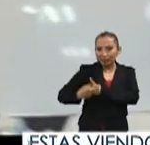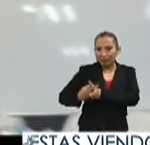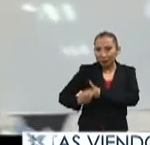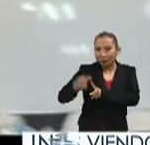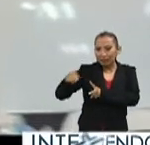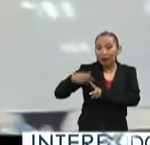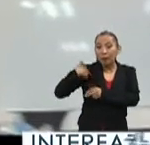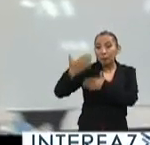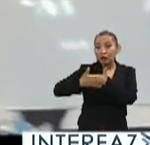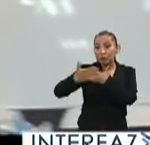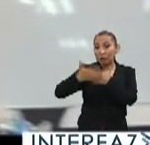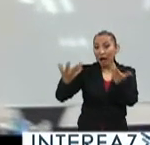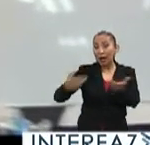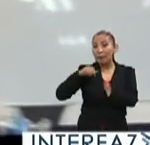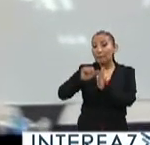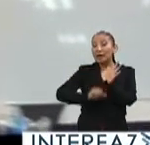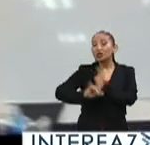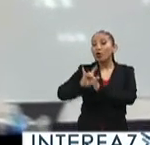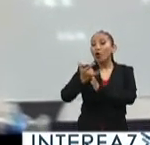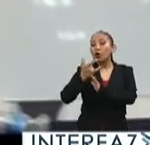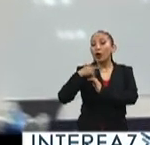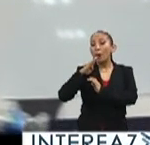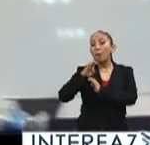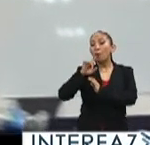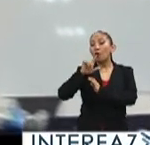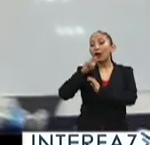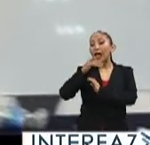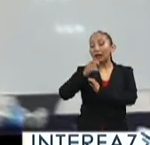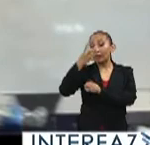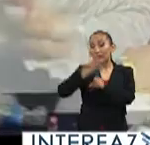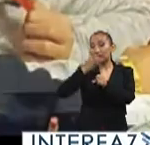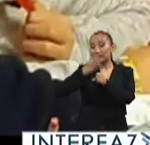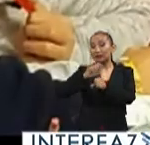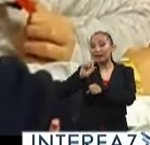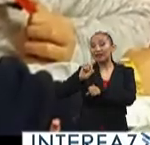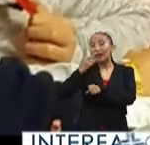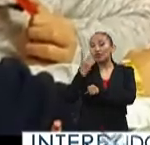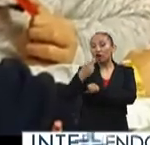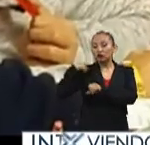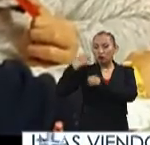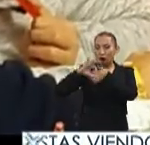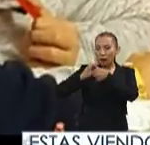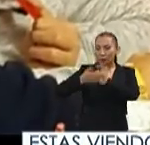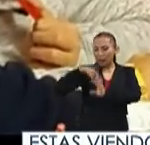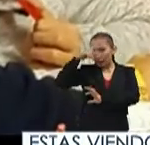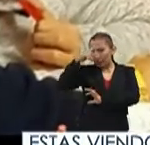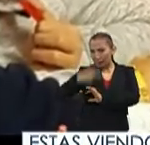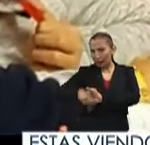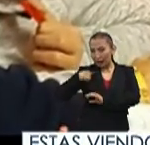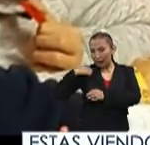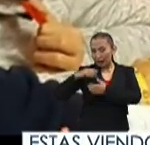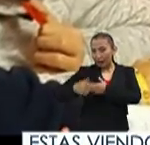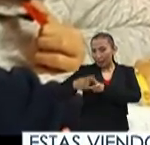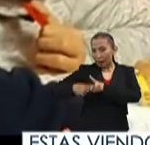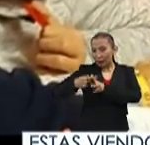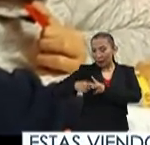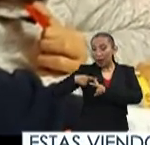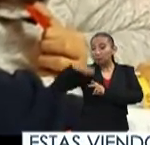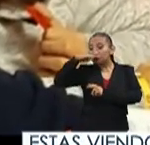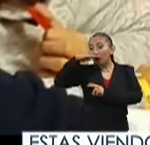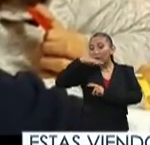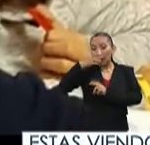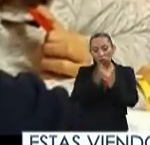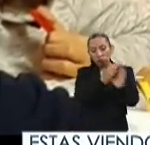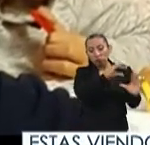matemáticas que se llevará a cabo en el mes de julio en Bulgaria. La 32ª edición de la Olimpiada Mexicana de Matemáticas ofrece